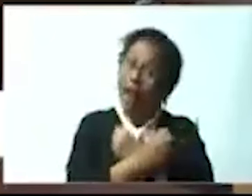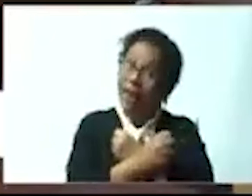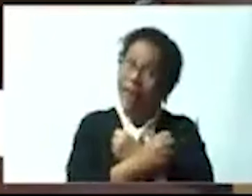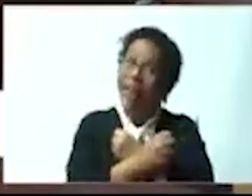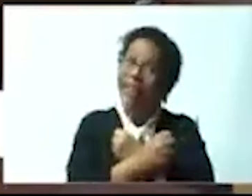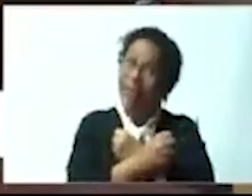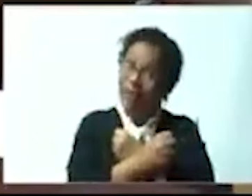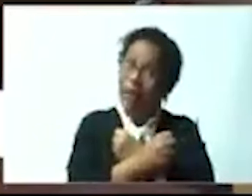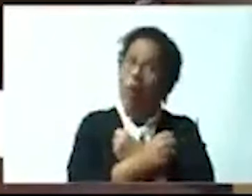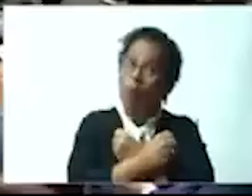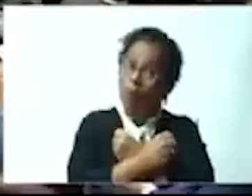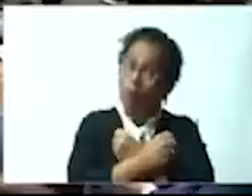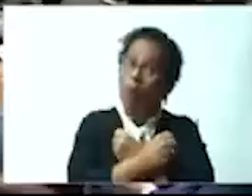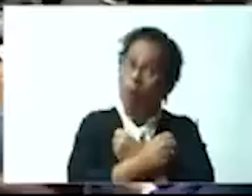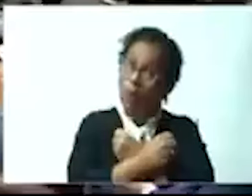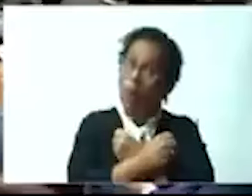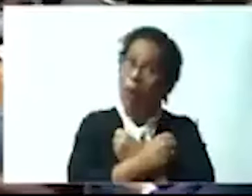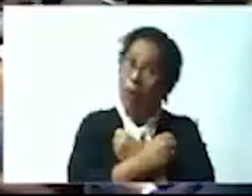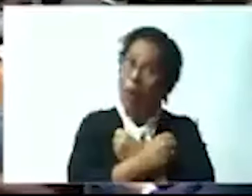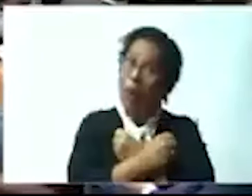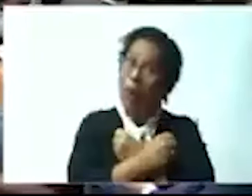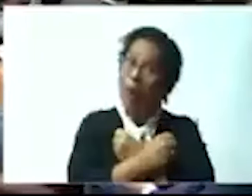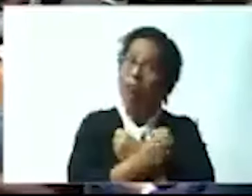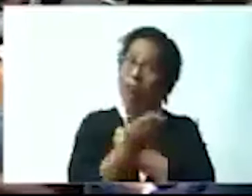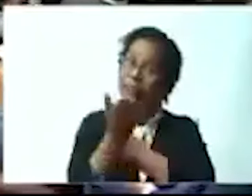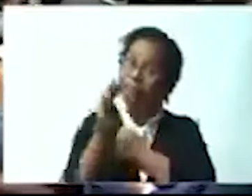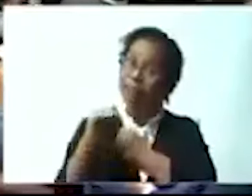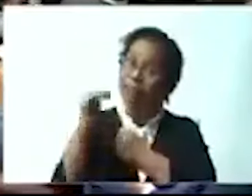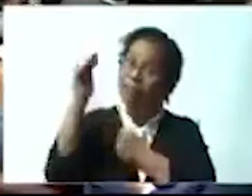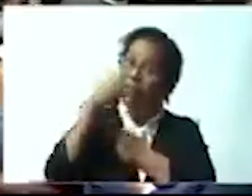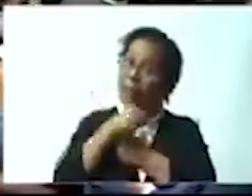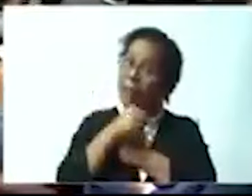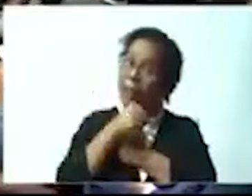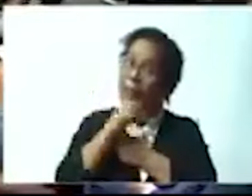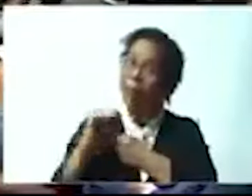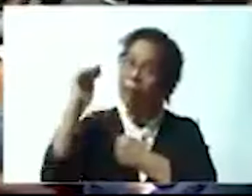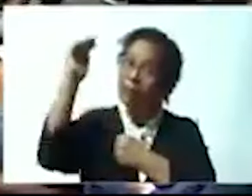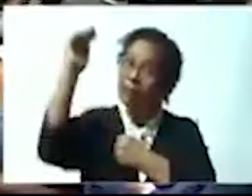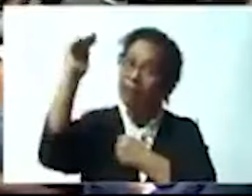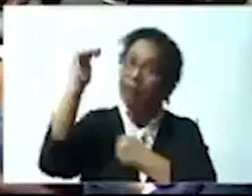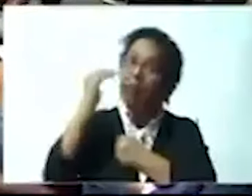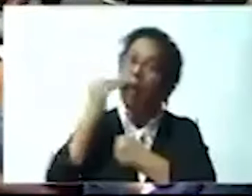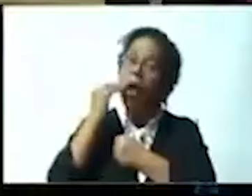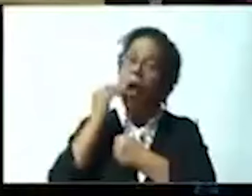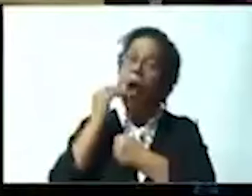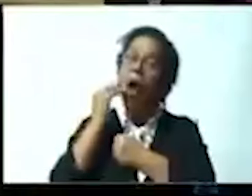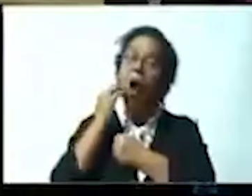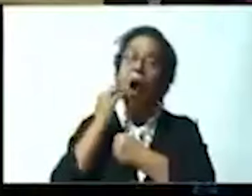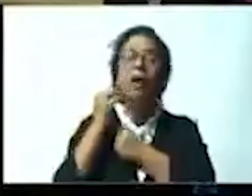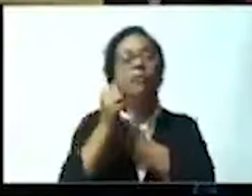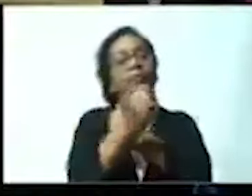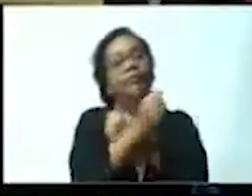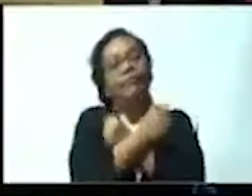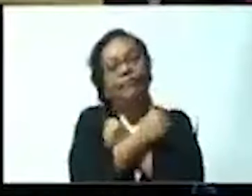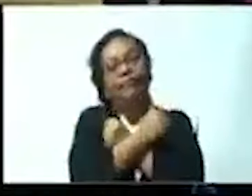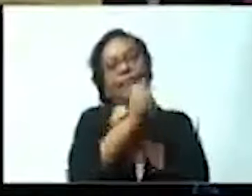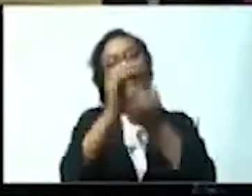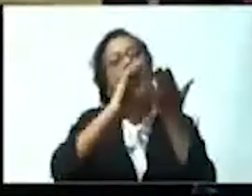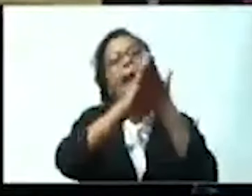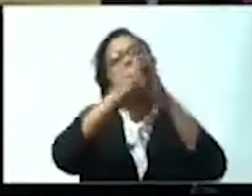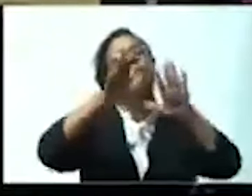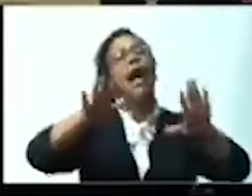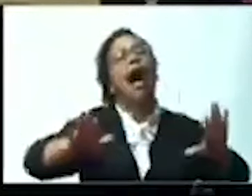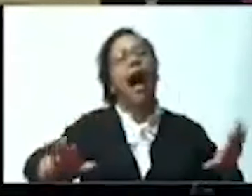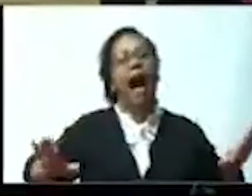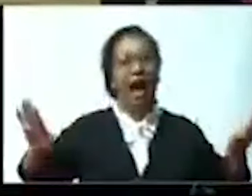Sube el micrófono para que se oiga, a que te puedan oír. No, para que no crean. Con amor y paz, presidente, y abrazo.